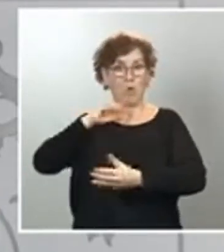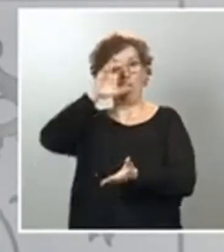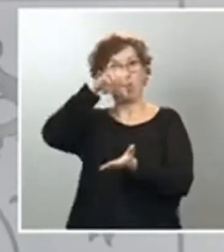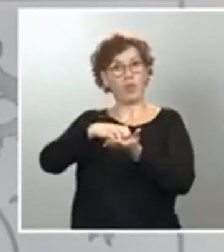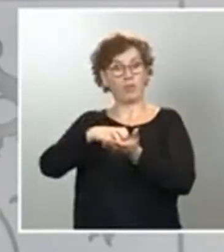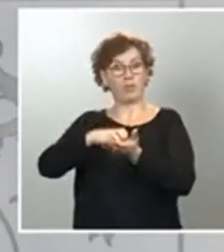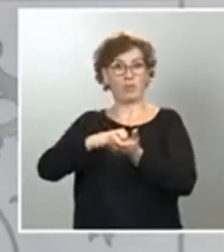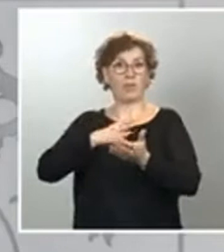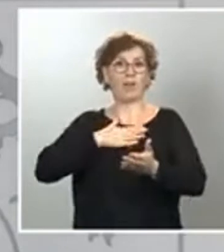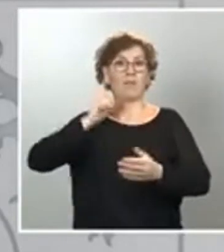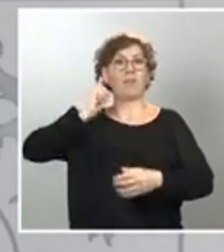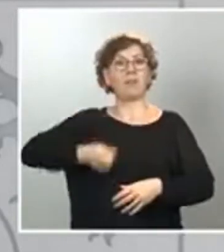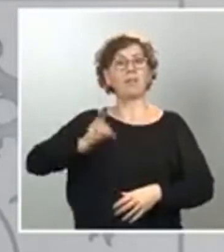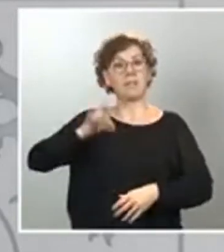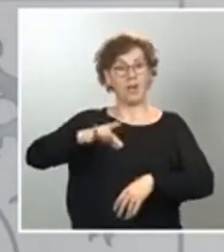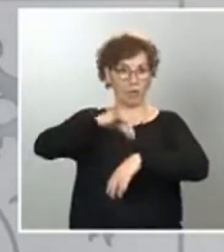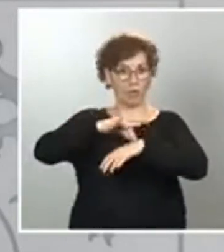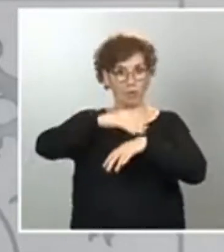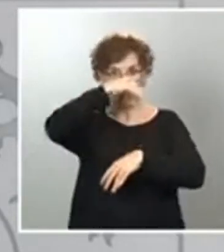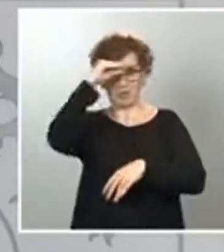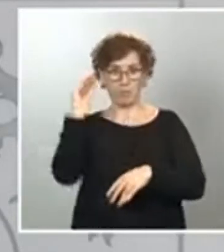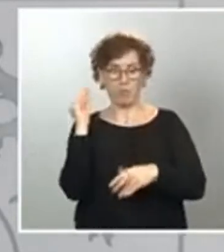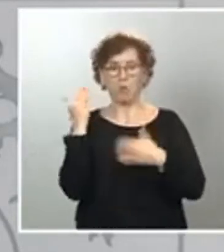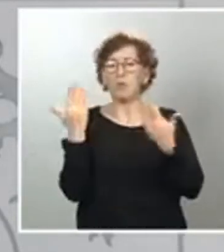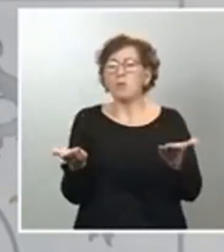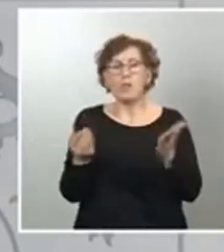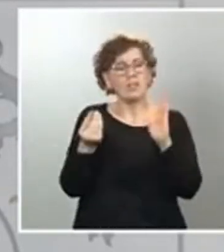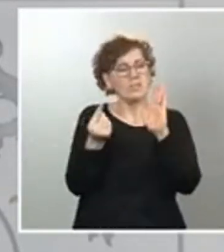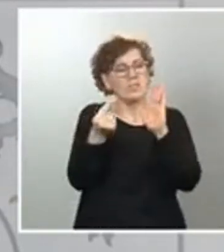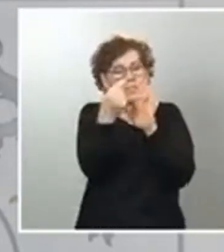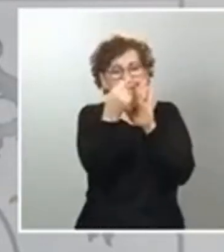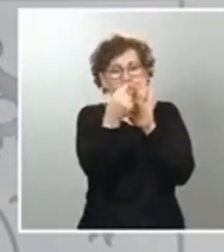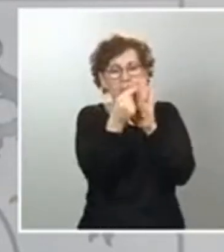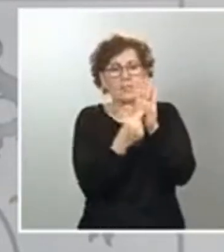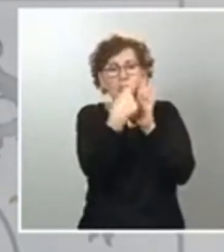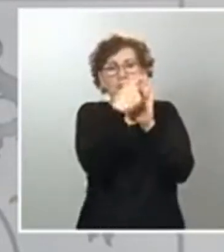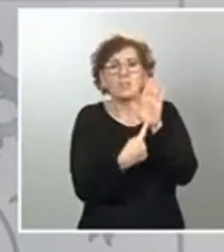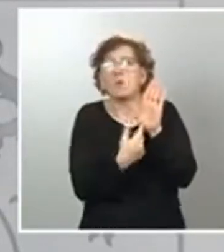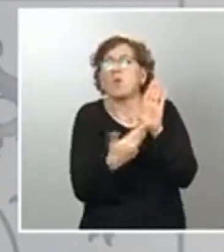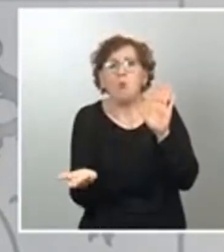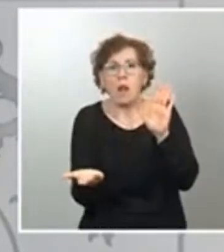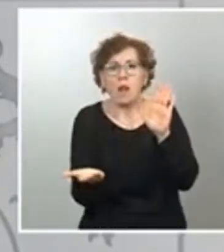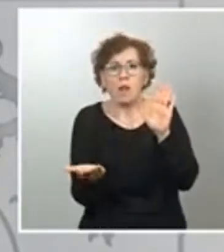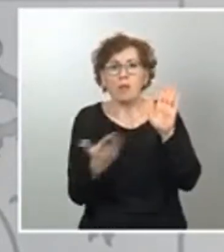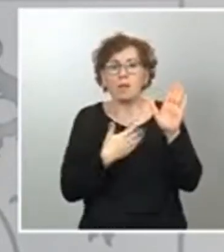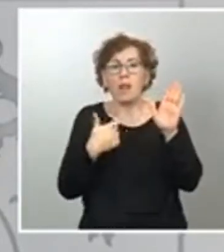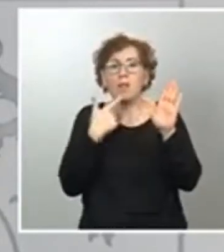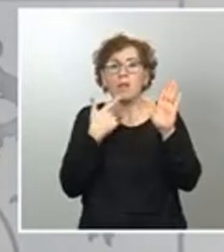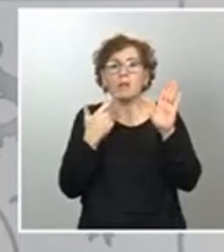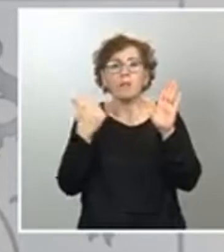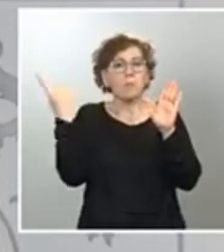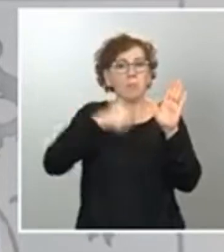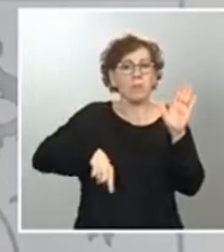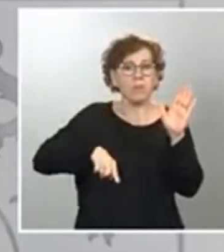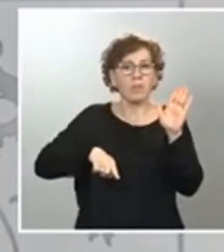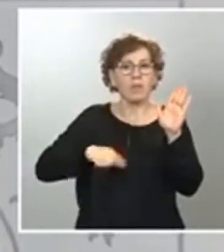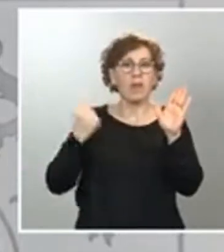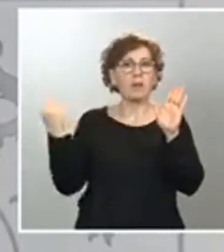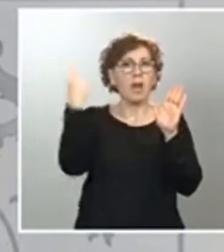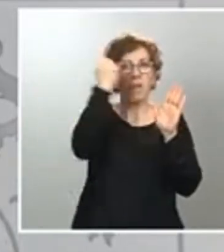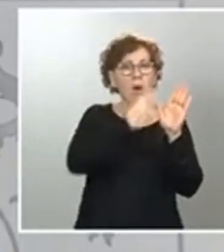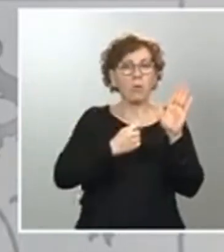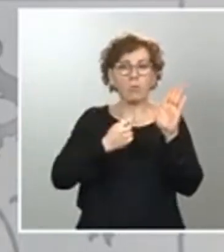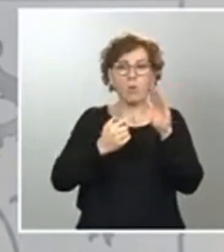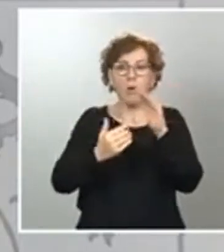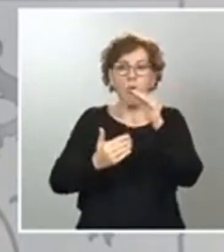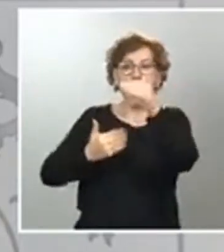estas reglas, estos marcadores que dirán cuándo un territorio puede avanzar de fase, debe mantenerse o debe incluso retroceder?